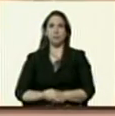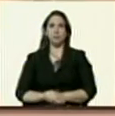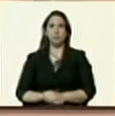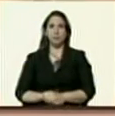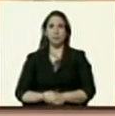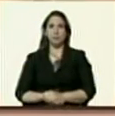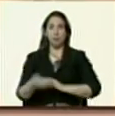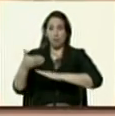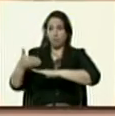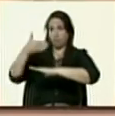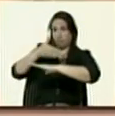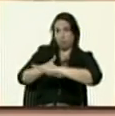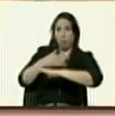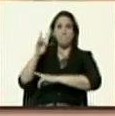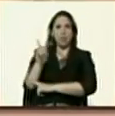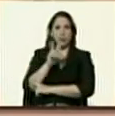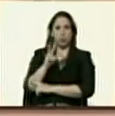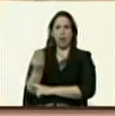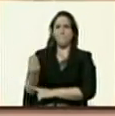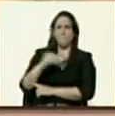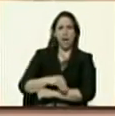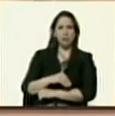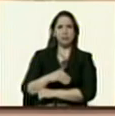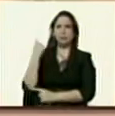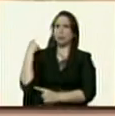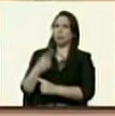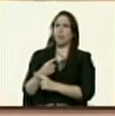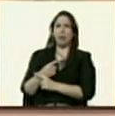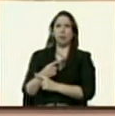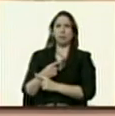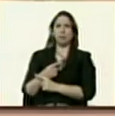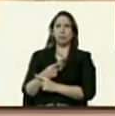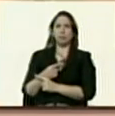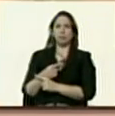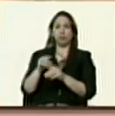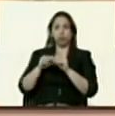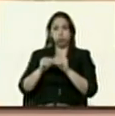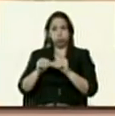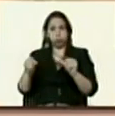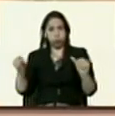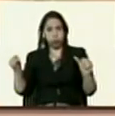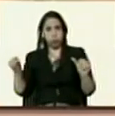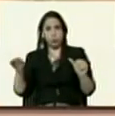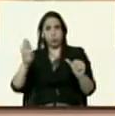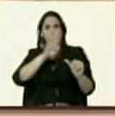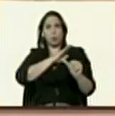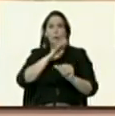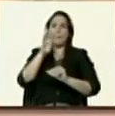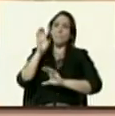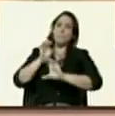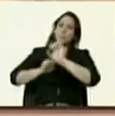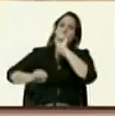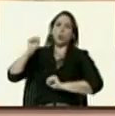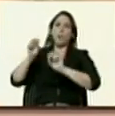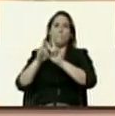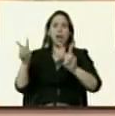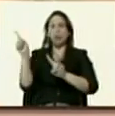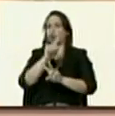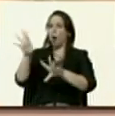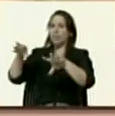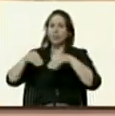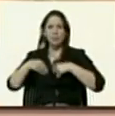Y del lado venezolano cada vez más tiene que ser cada vez más territorio de paz. No aceptamos